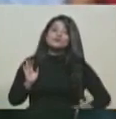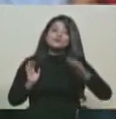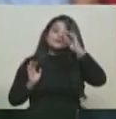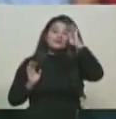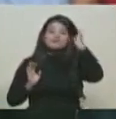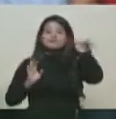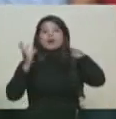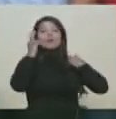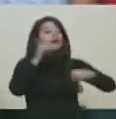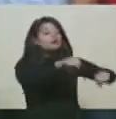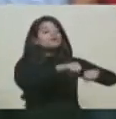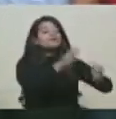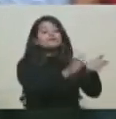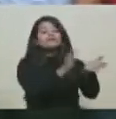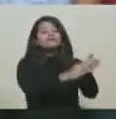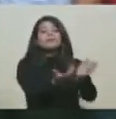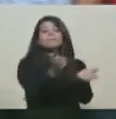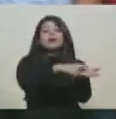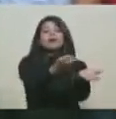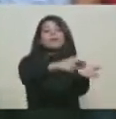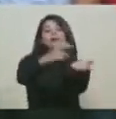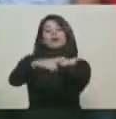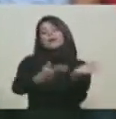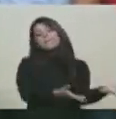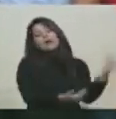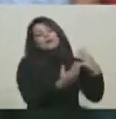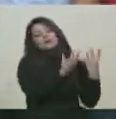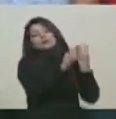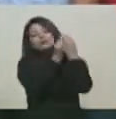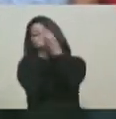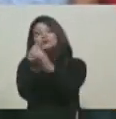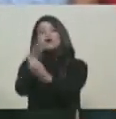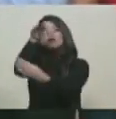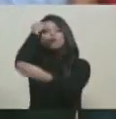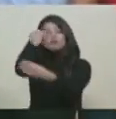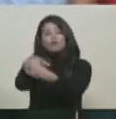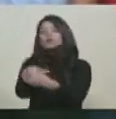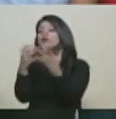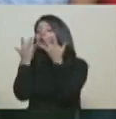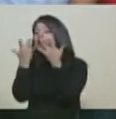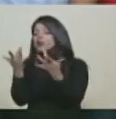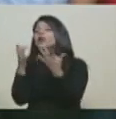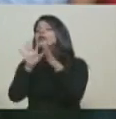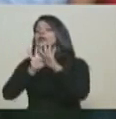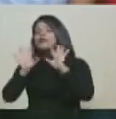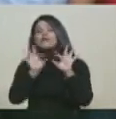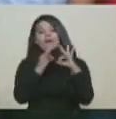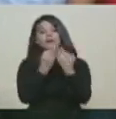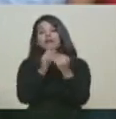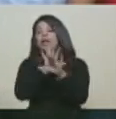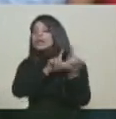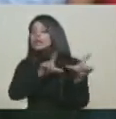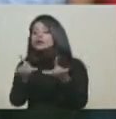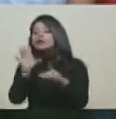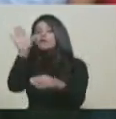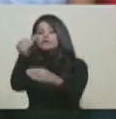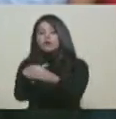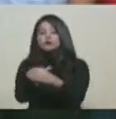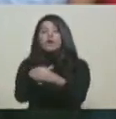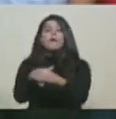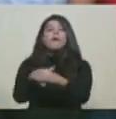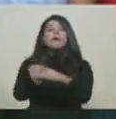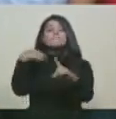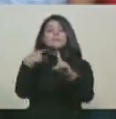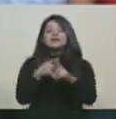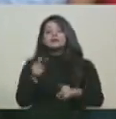Para todo el mundo a votar. Lo lleva a votar y garantiza que vote la gente de su familia. Pero garantiza que vote el